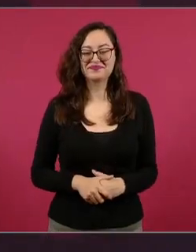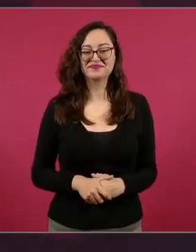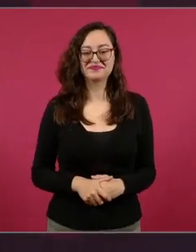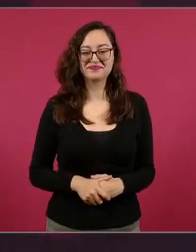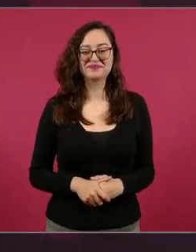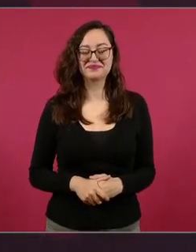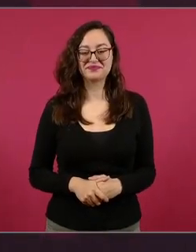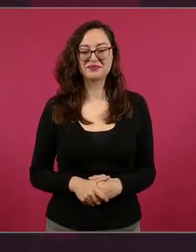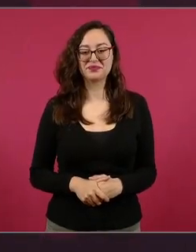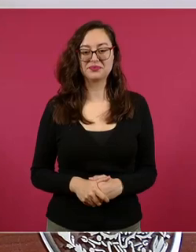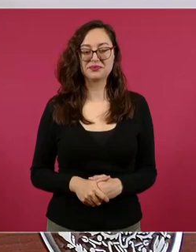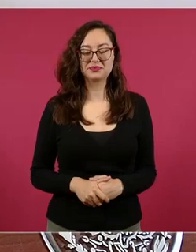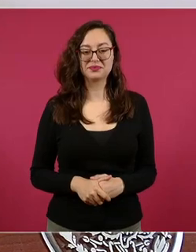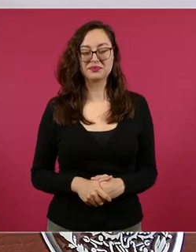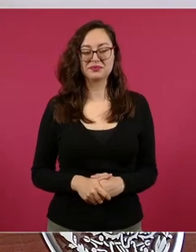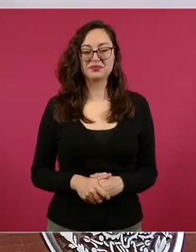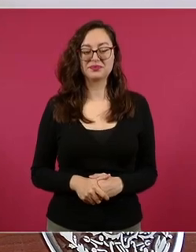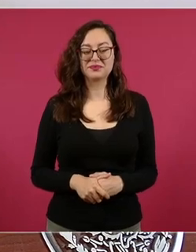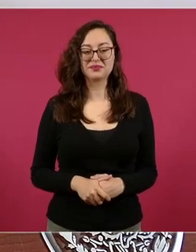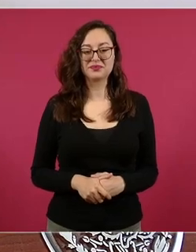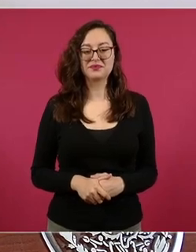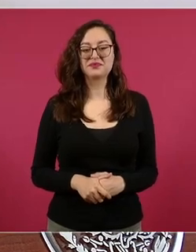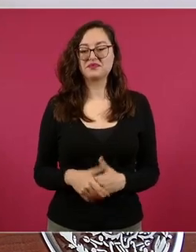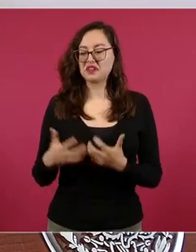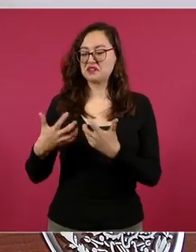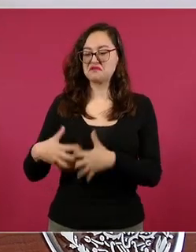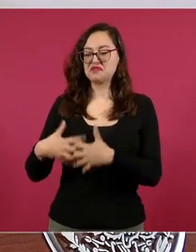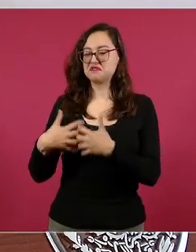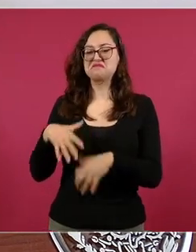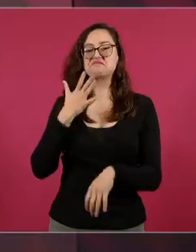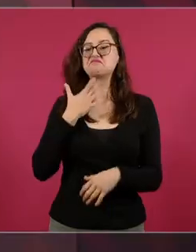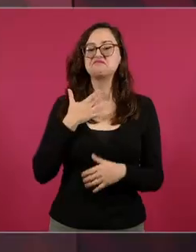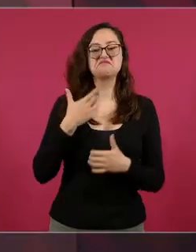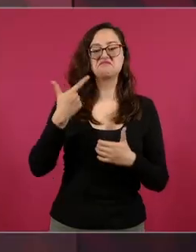refinería, que la refinería produce atole,